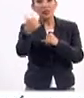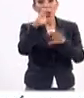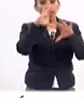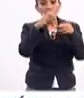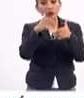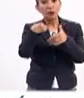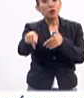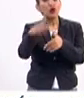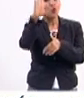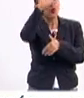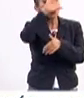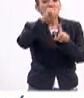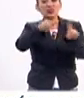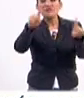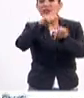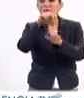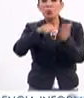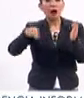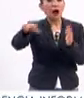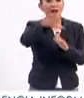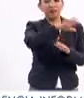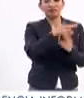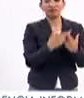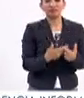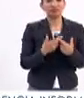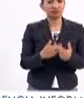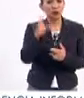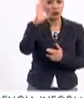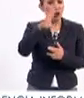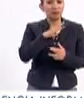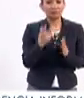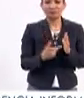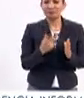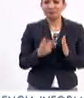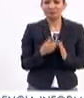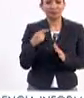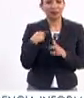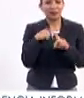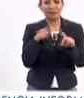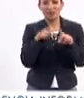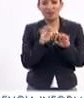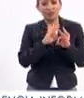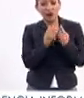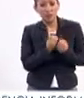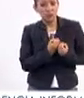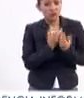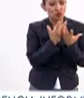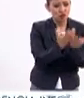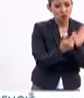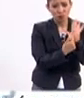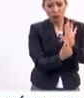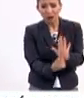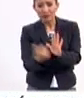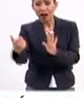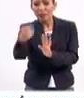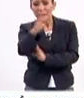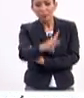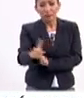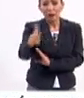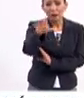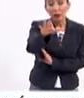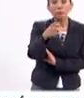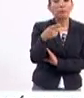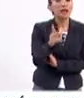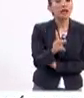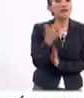comunidad, porque cultura hay en todos lados. Sí. La cultura está presente en las diversas manifestaciones que hay en cada pueblo,